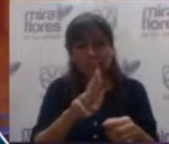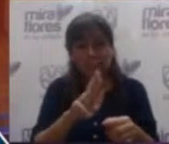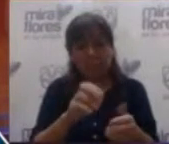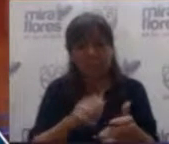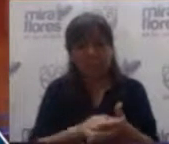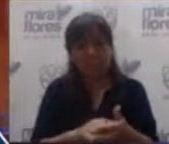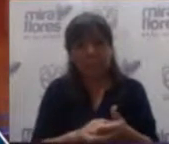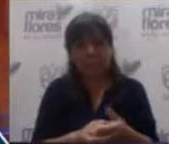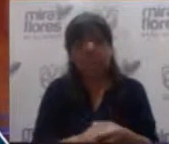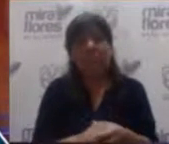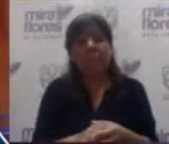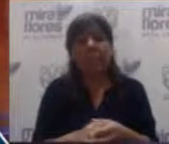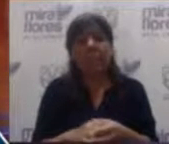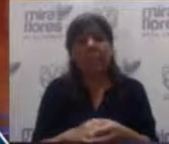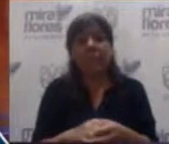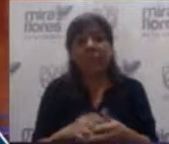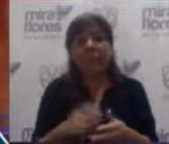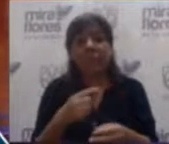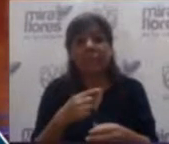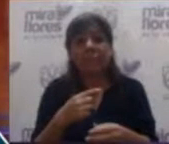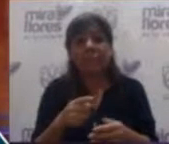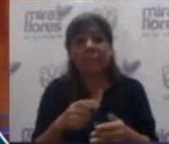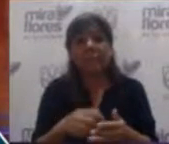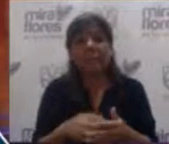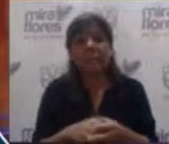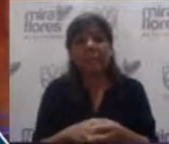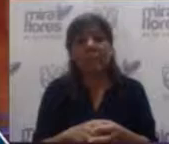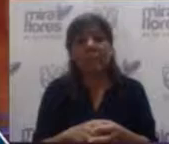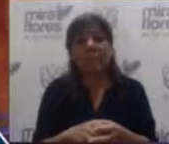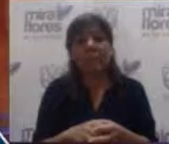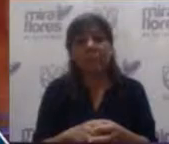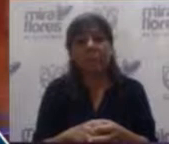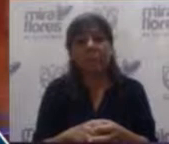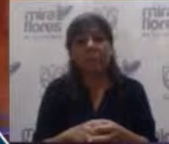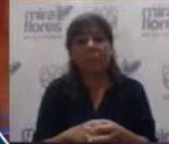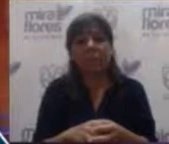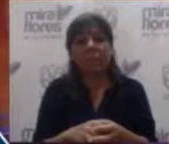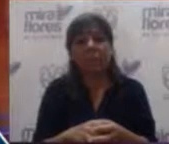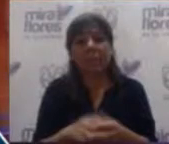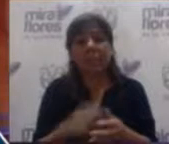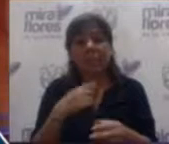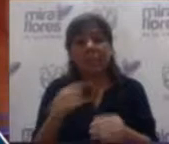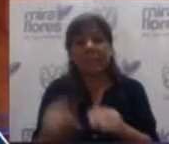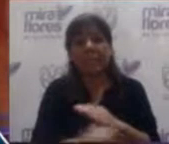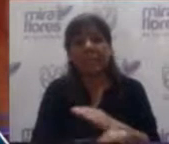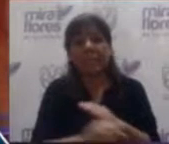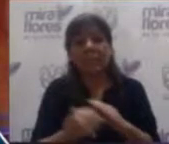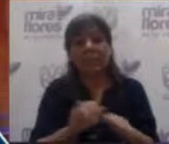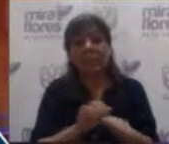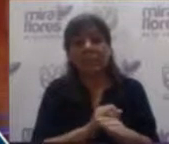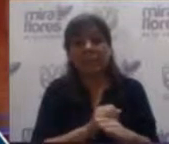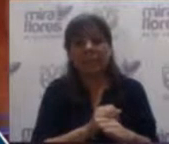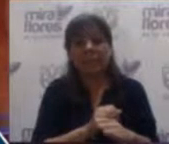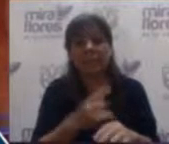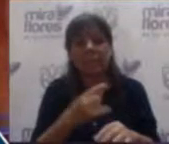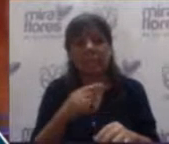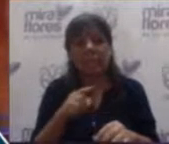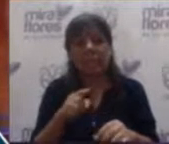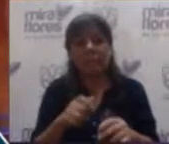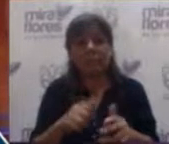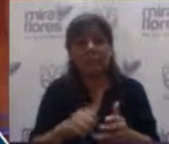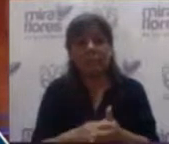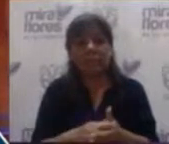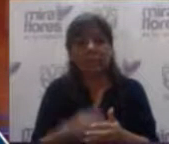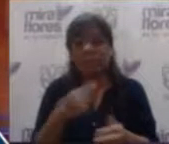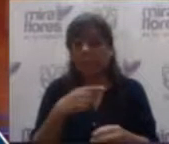Carbon Model Town Through Smart Heart Development, en la isla Samui, de conformidad con las consideraciones